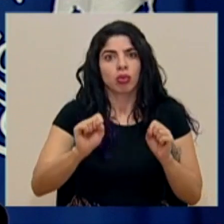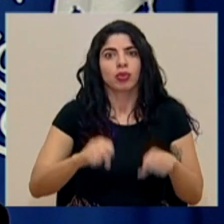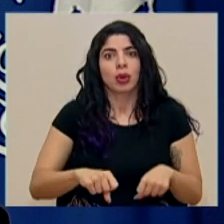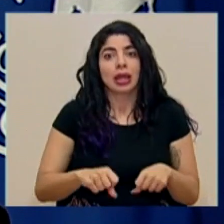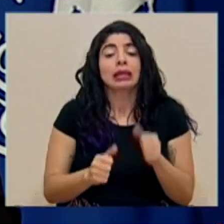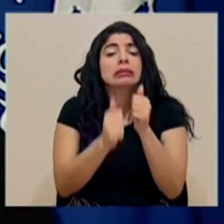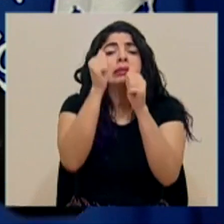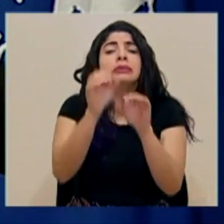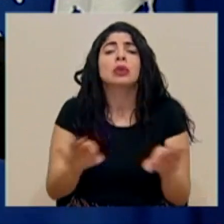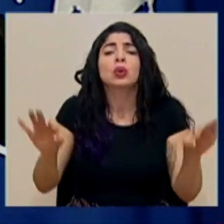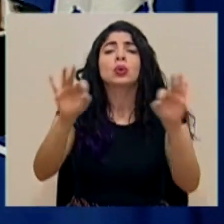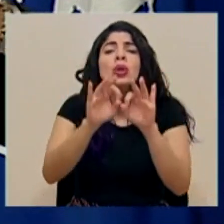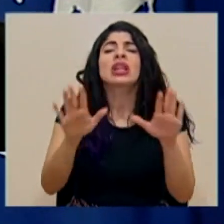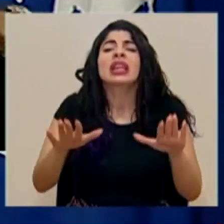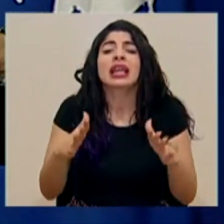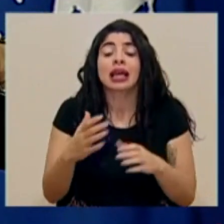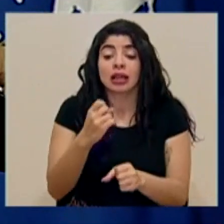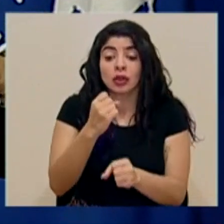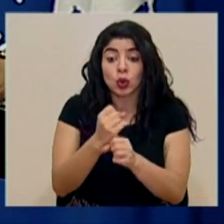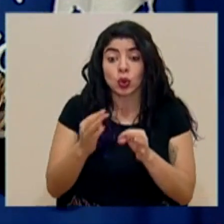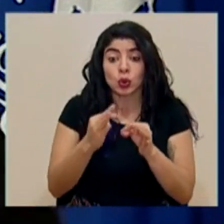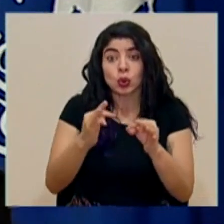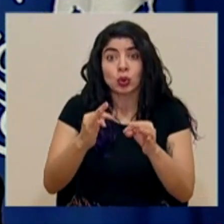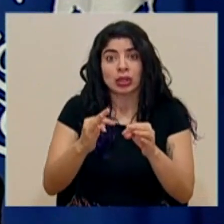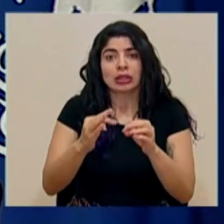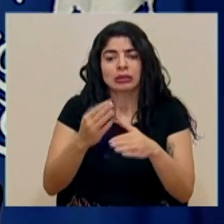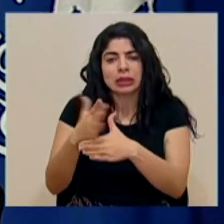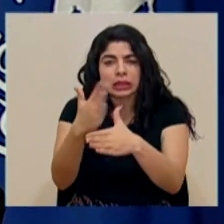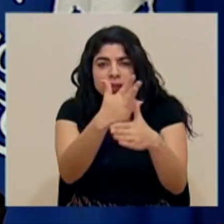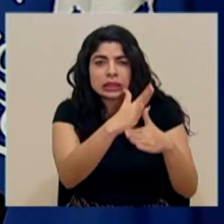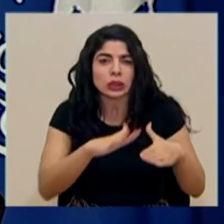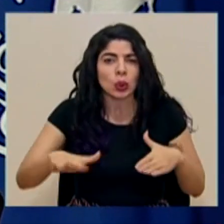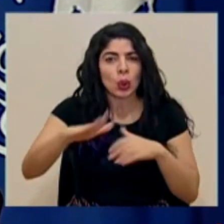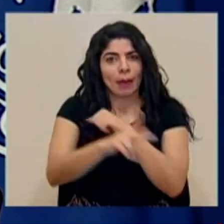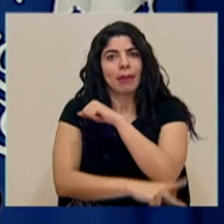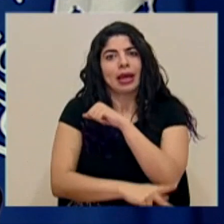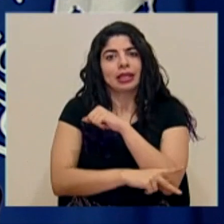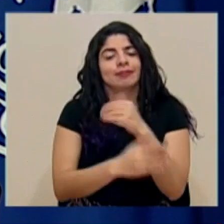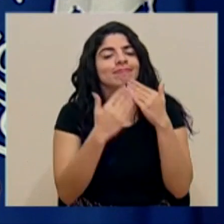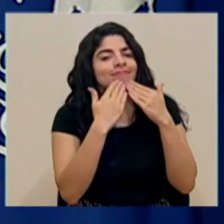lo importante es que el empleo turístico se distribuye por todo el país. Gracias, don Edgar.